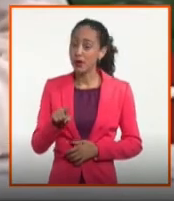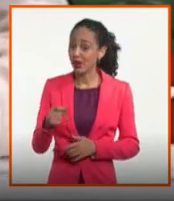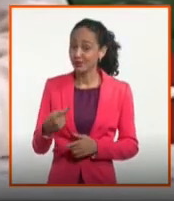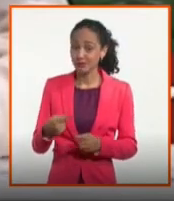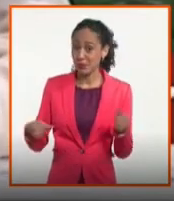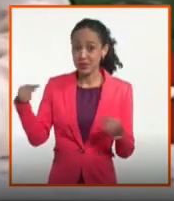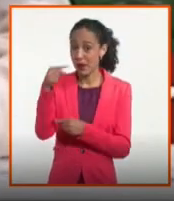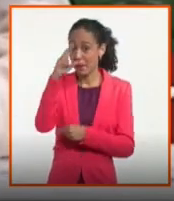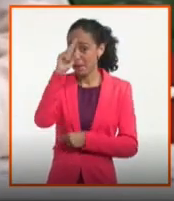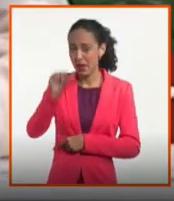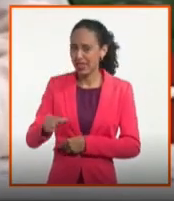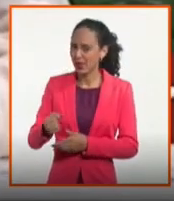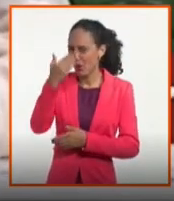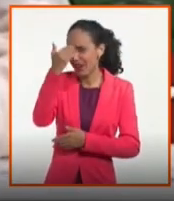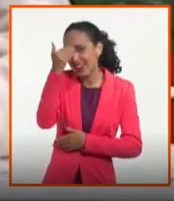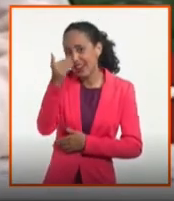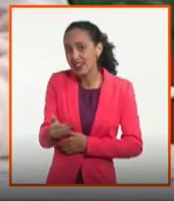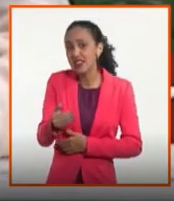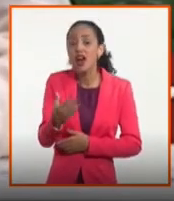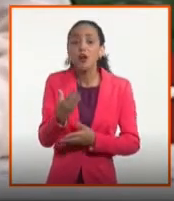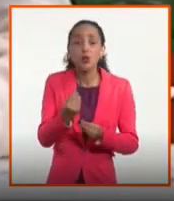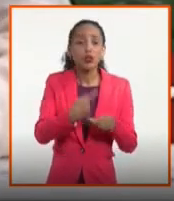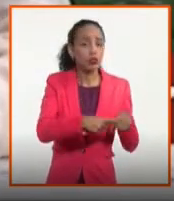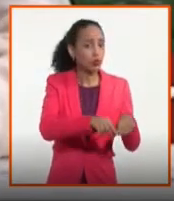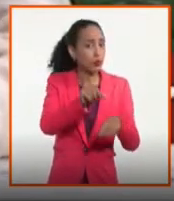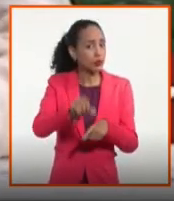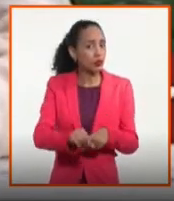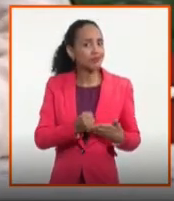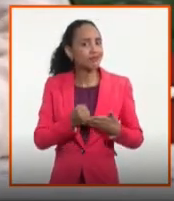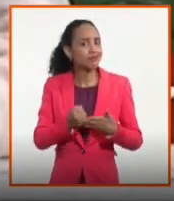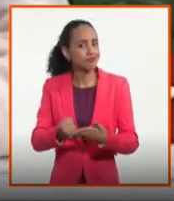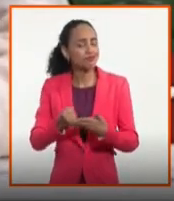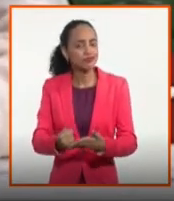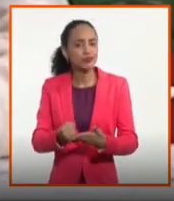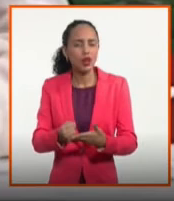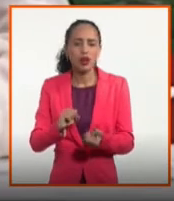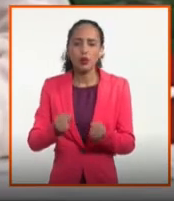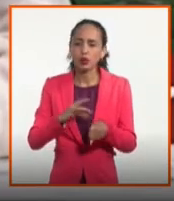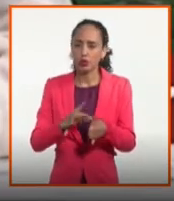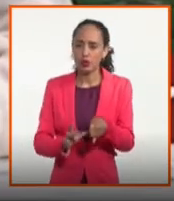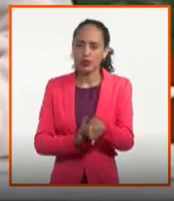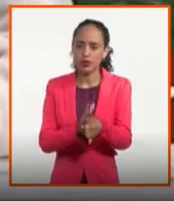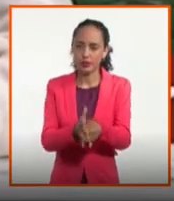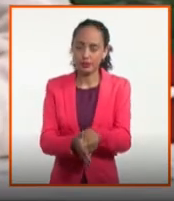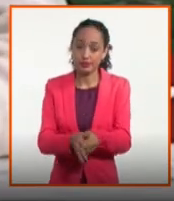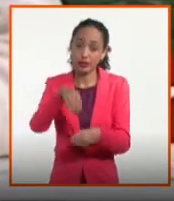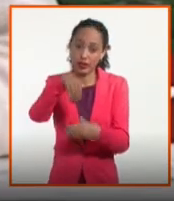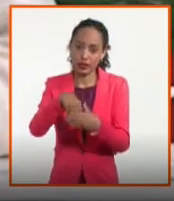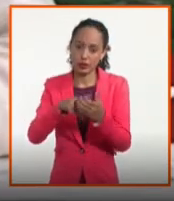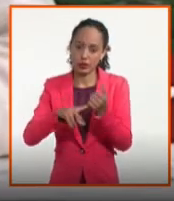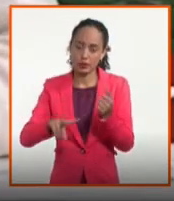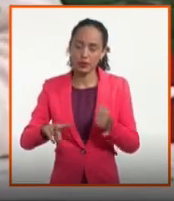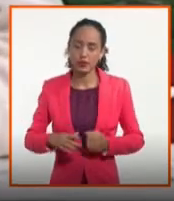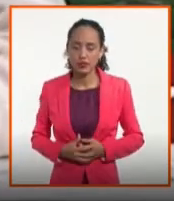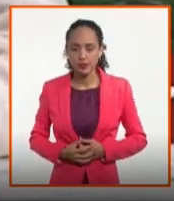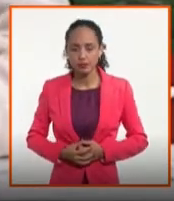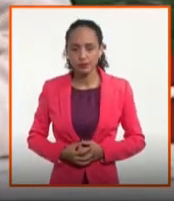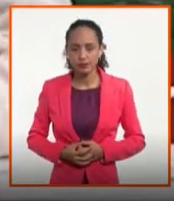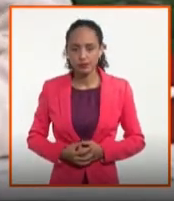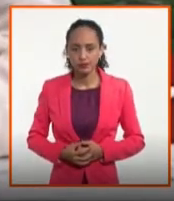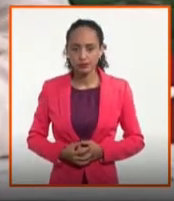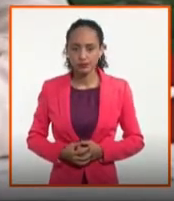que de una manera u otra grande en la provincia hicieron posible que la pandemia haya sido lo menos traumática posible hay que decirte que en medio de la pandemia